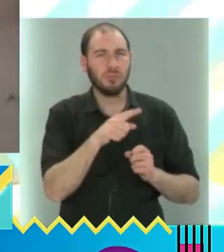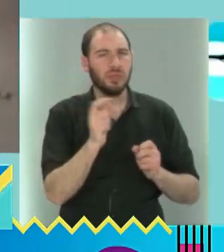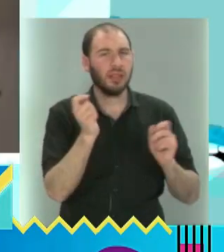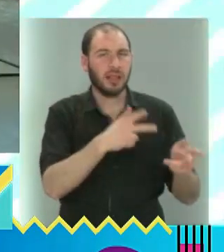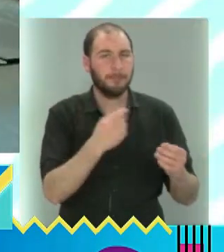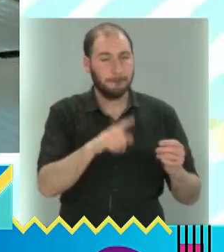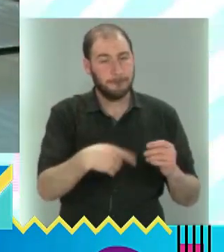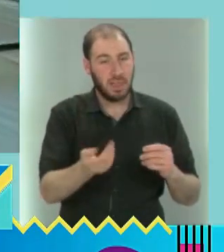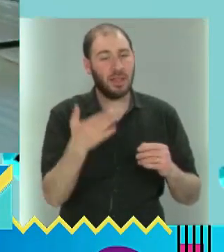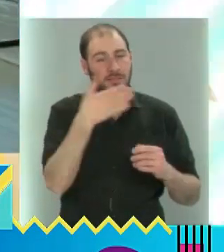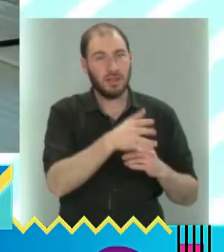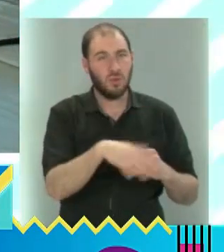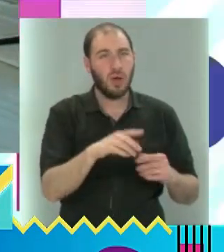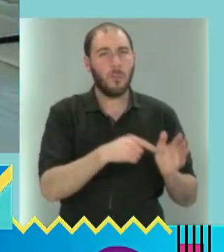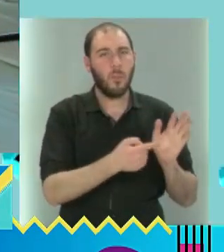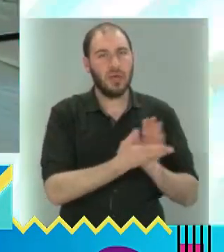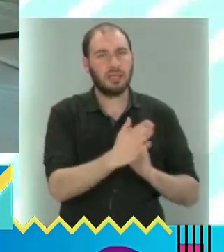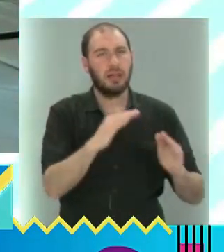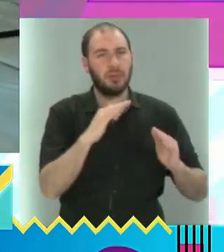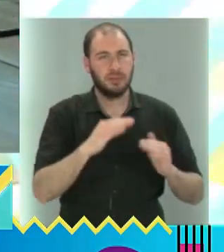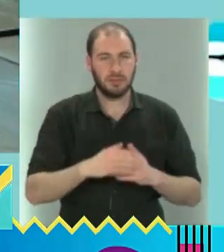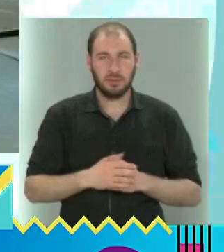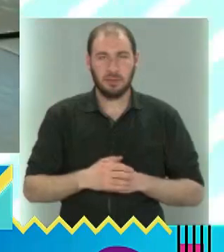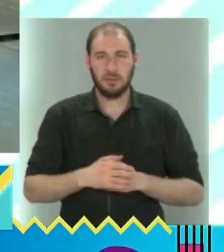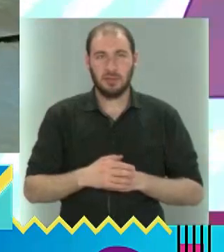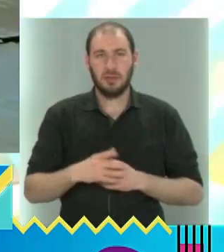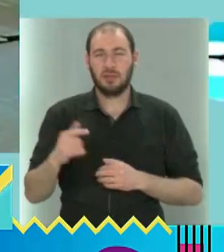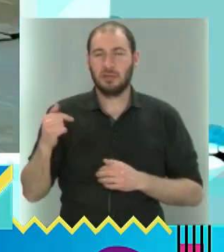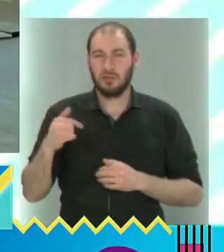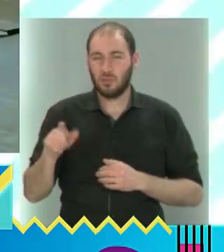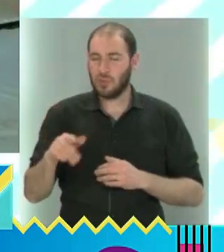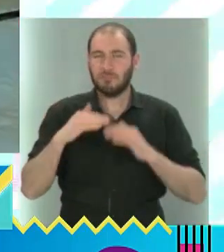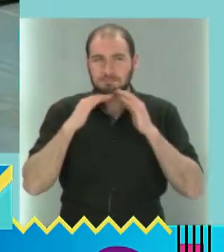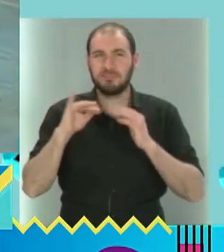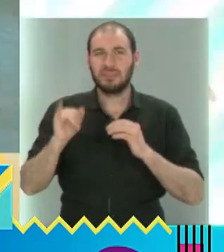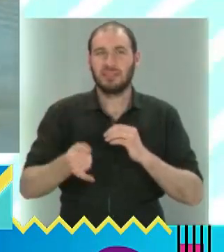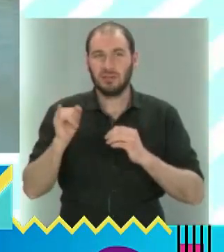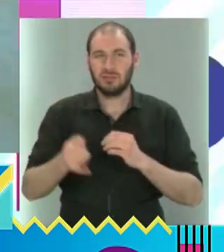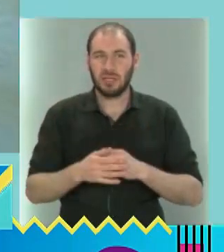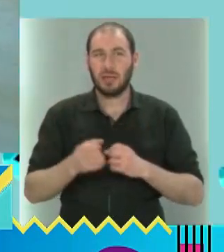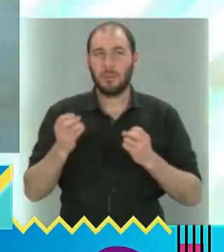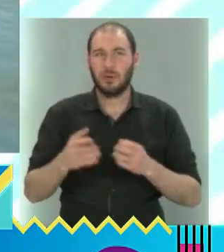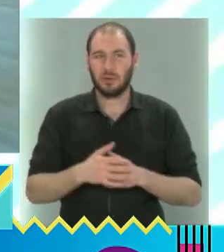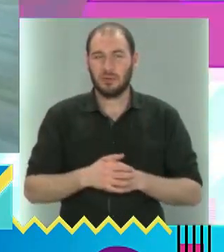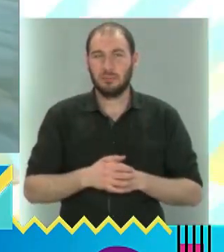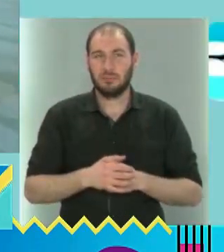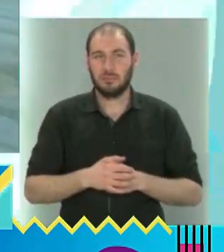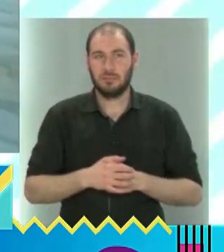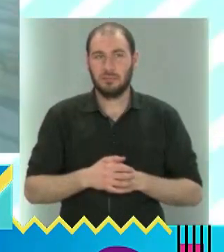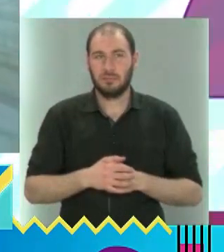para que mañana vayan a esta Expo de Artes Marciales? No, sin duda que no se las pierdan, porque,